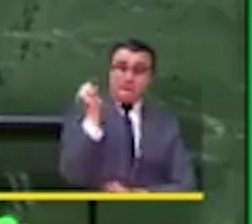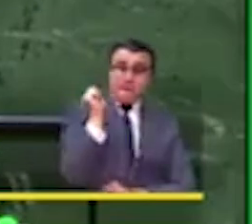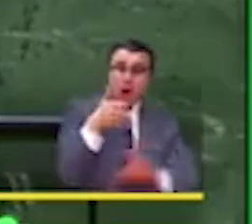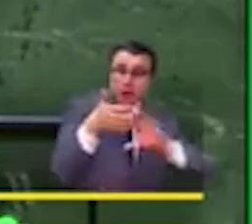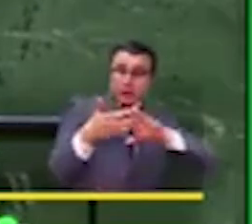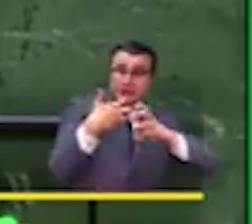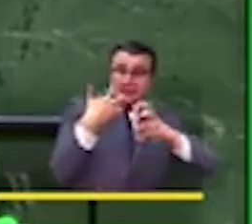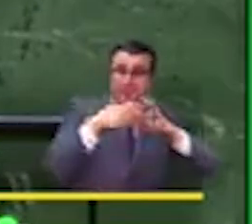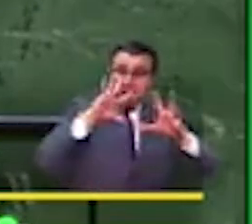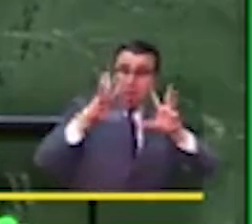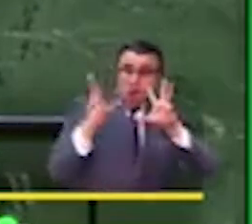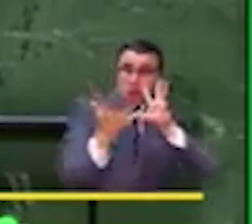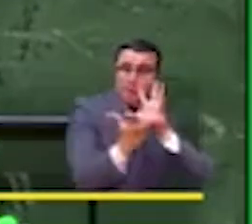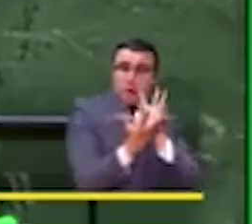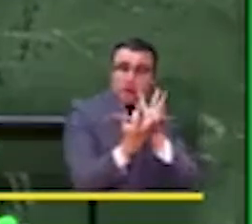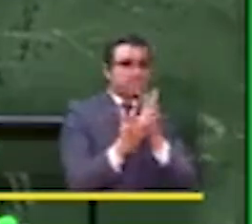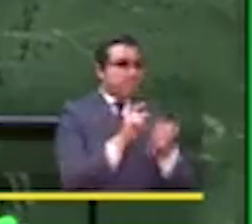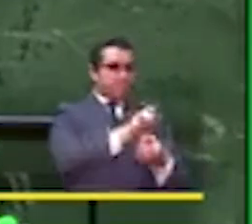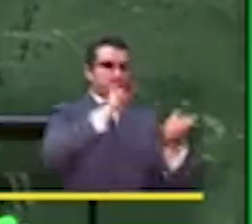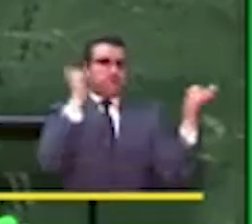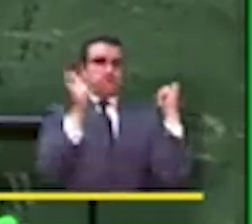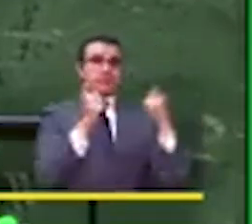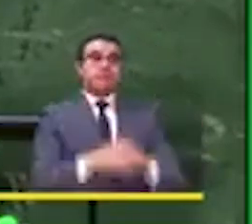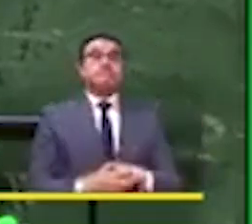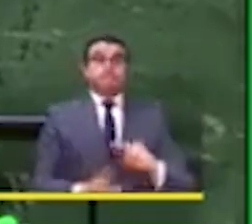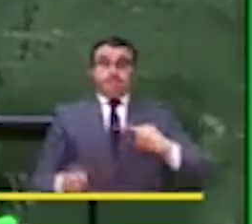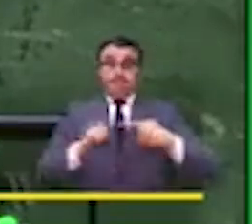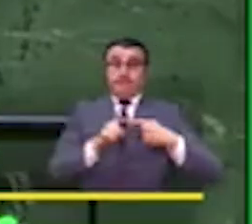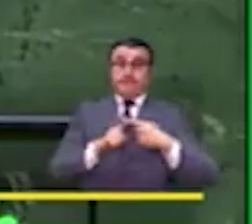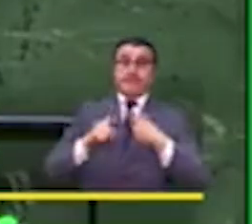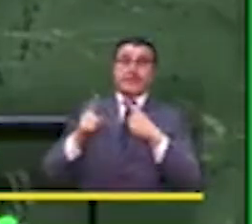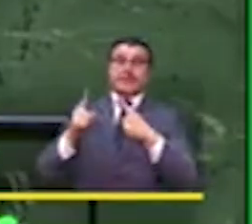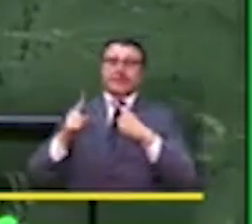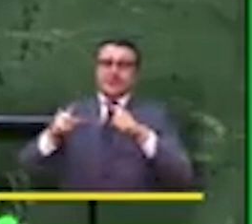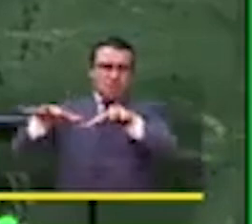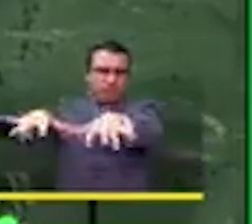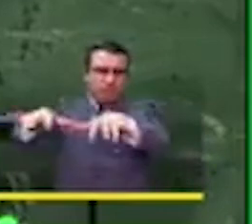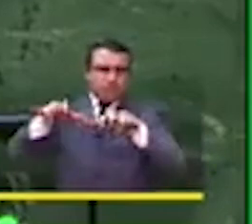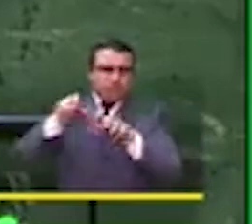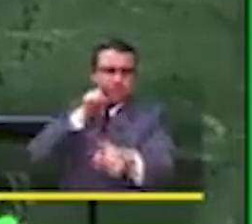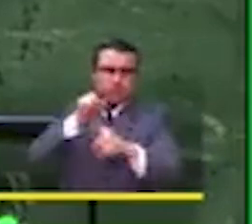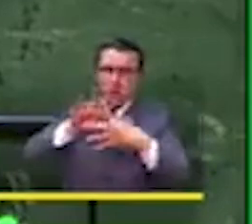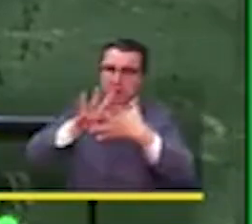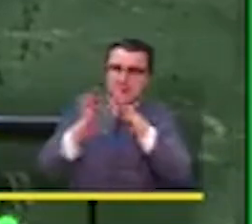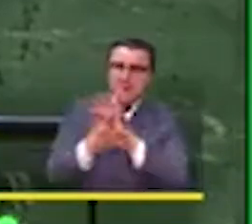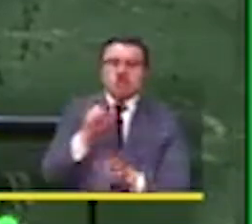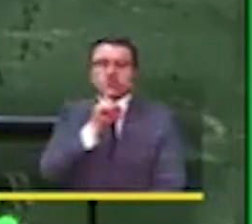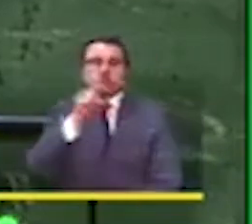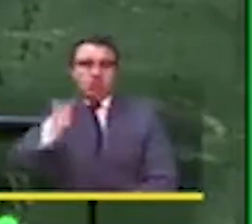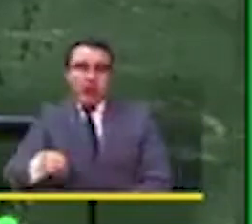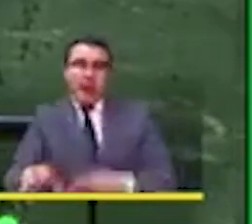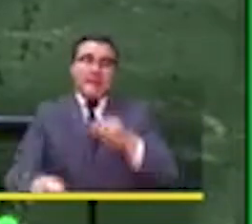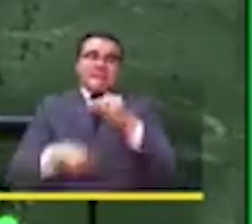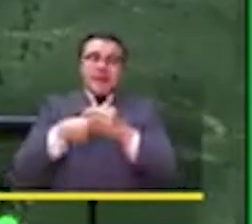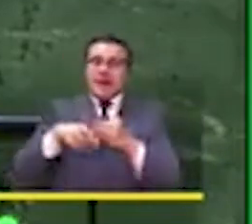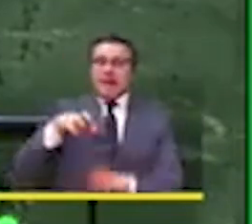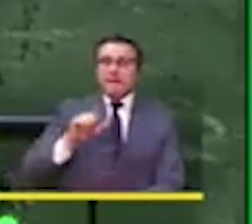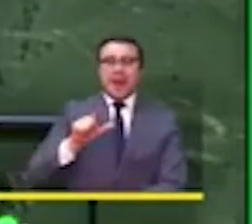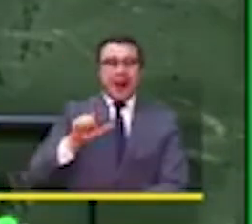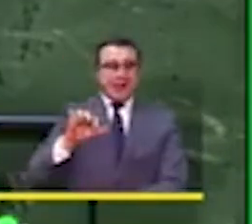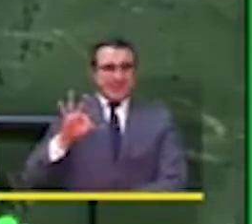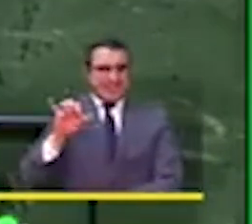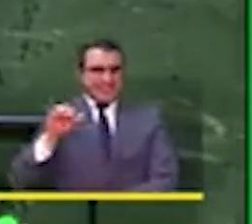las conferencias de paz de Ucrania y Palestina, deberíamos salir a construir una reforma que